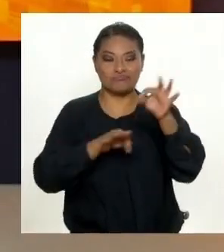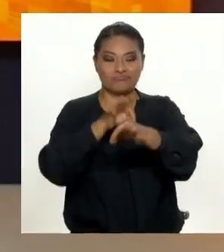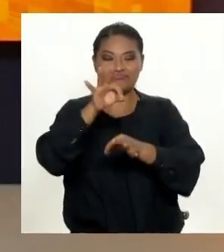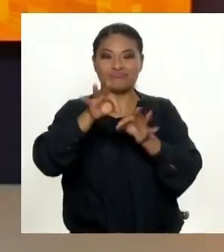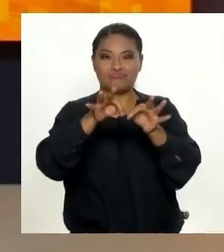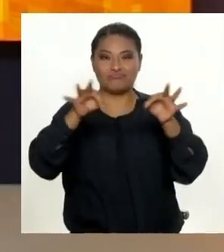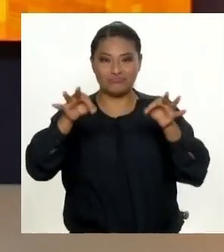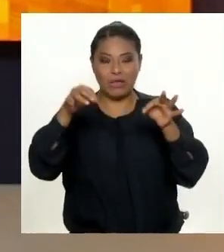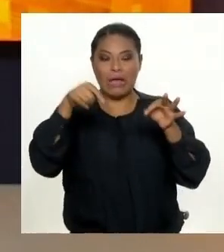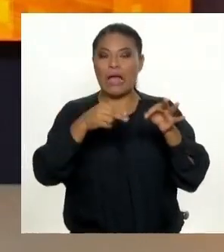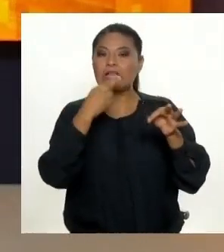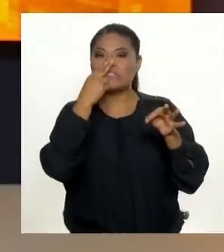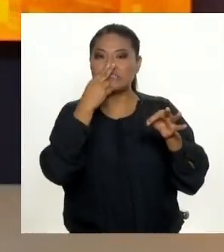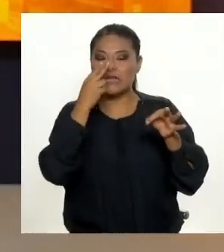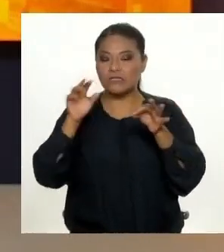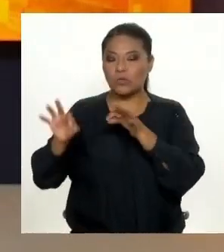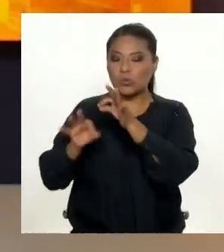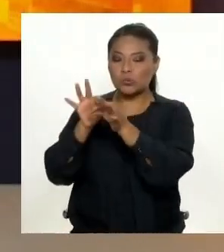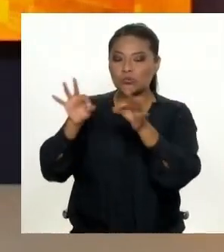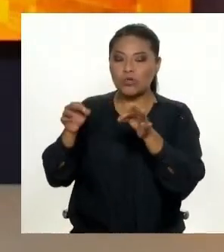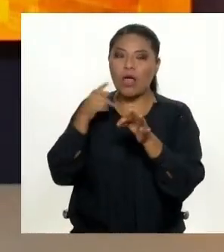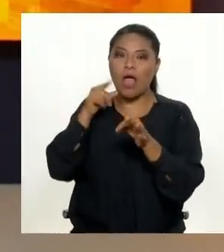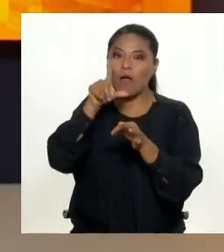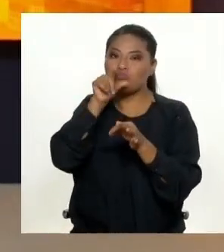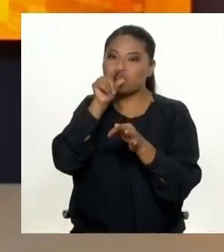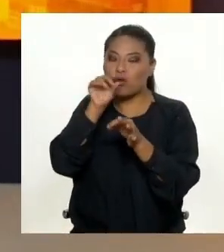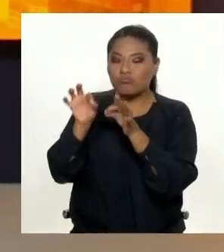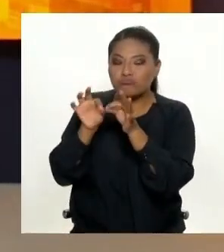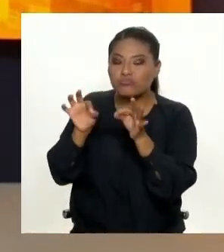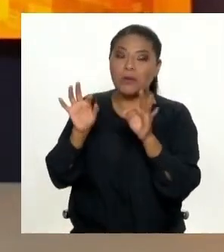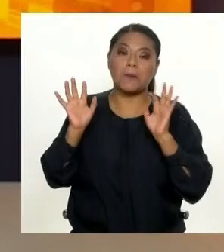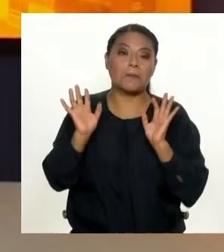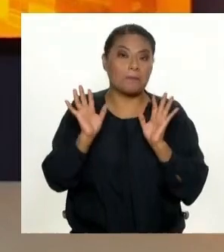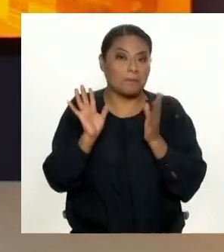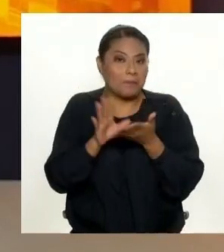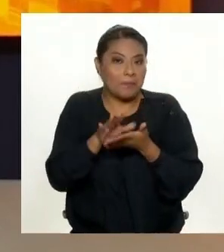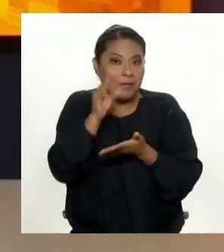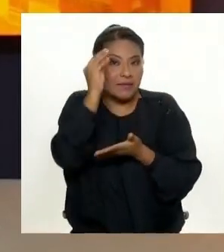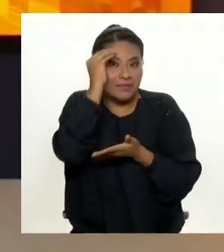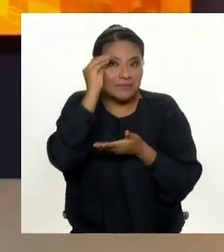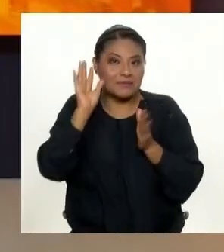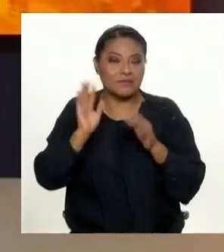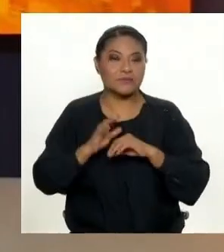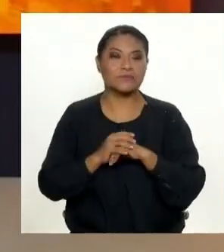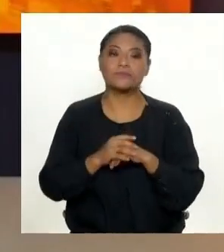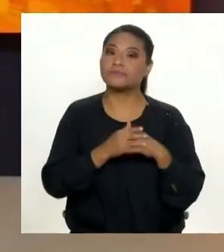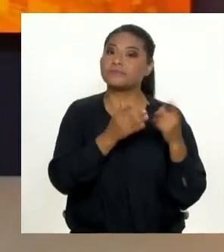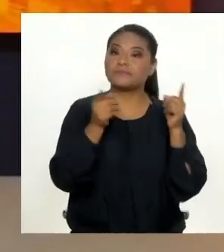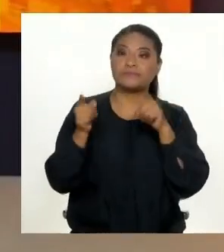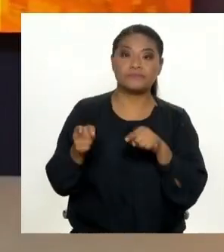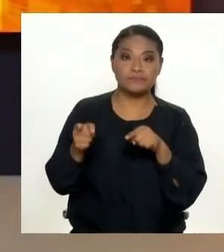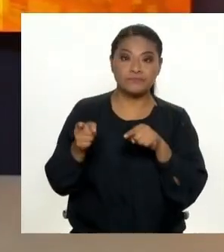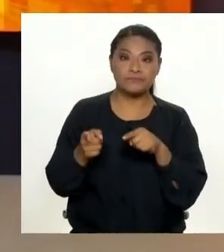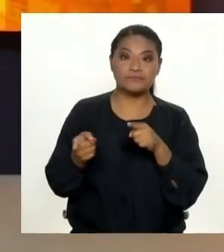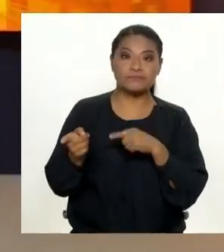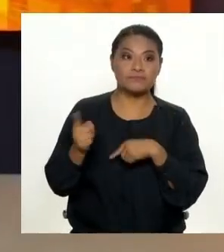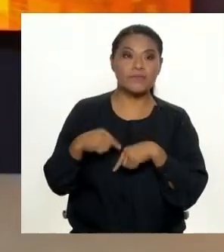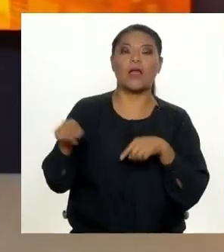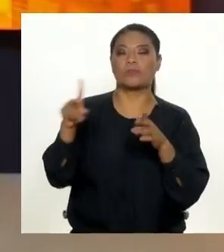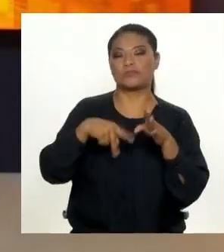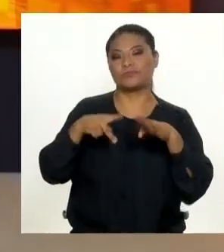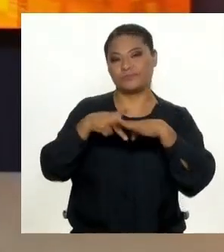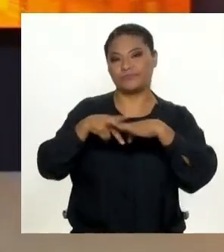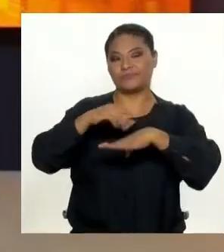es de chancho o es de pollito. Así es, todos los días aprendemos algo. Muy bien, ¿qué nos toca, Gastón? Nos toca irnos a una